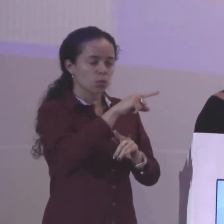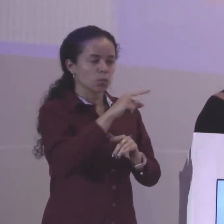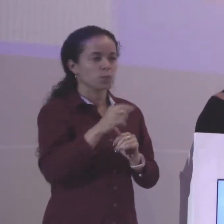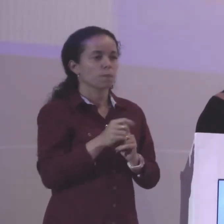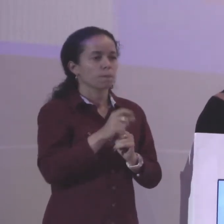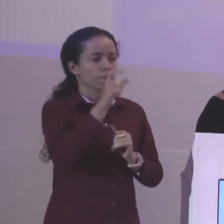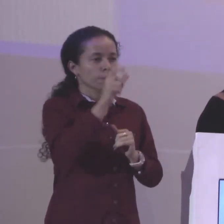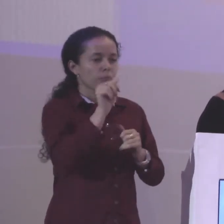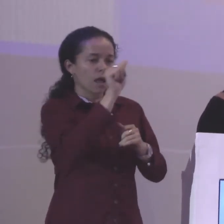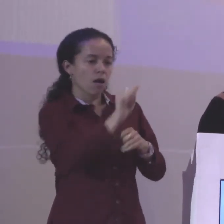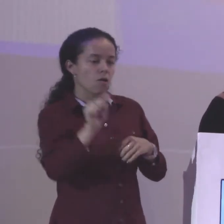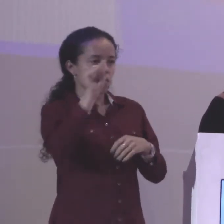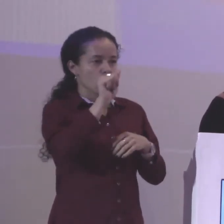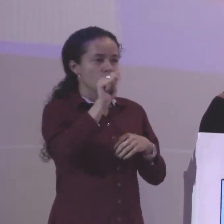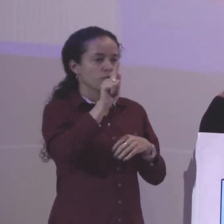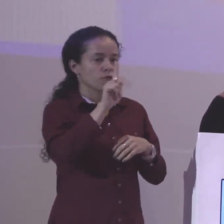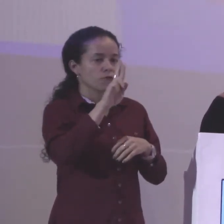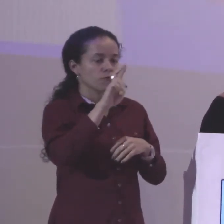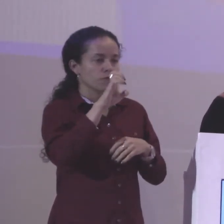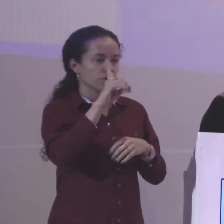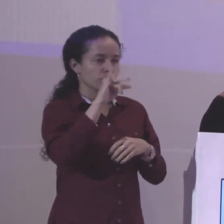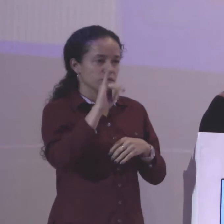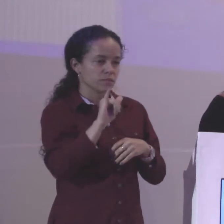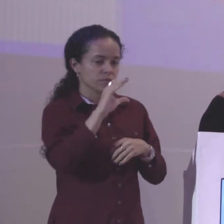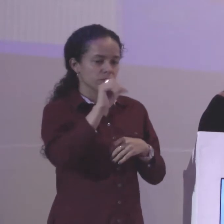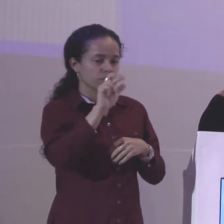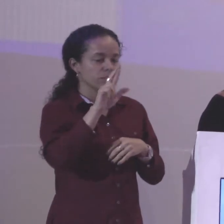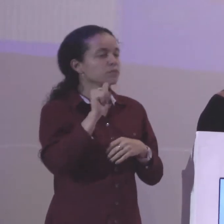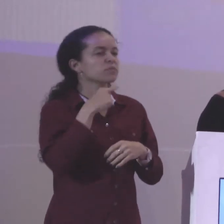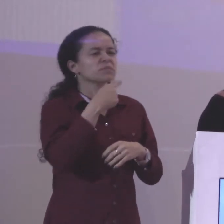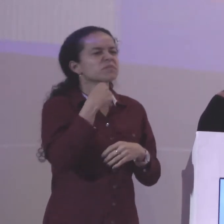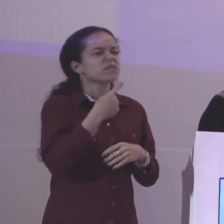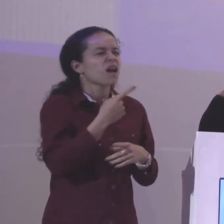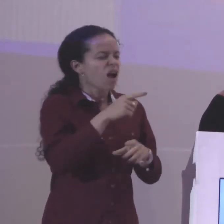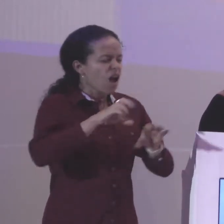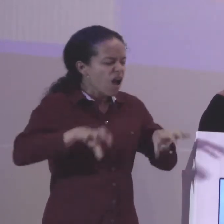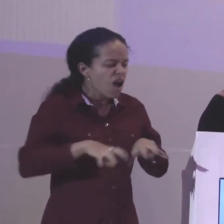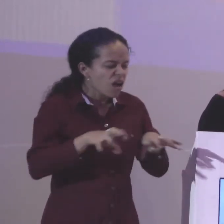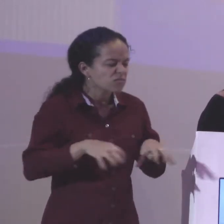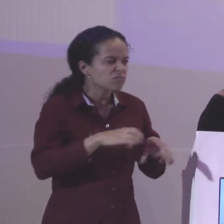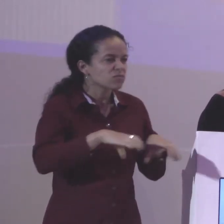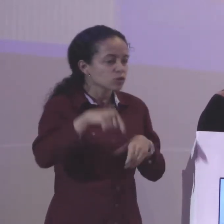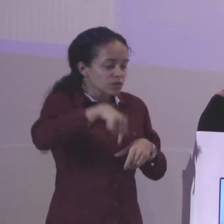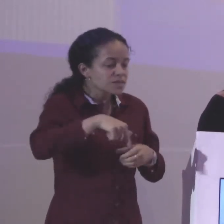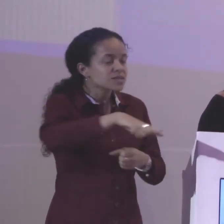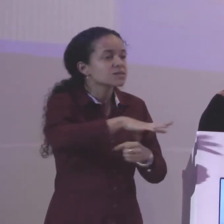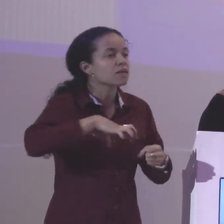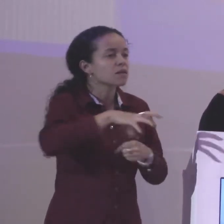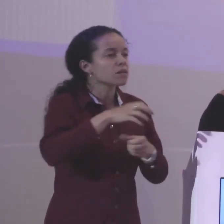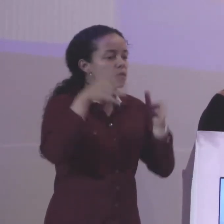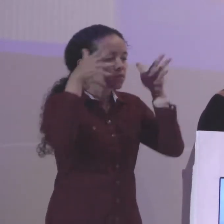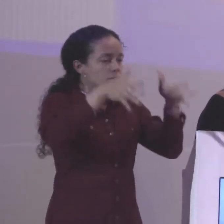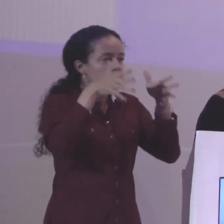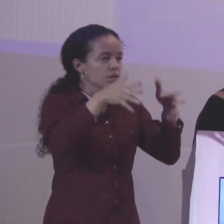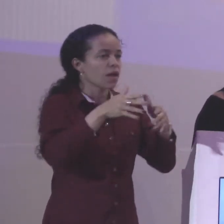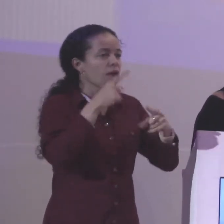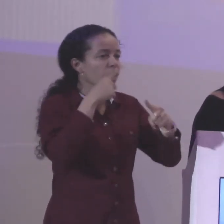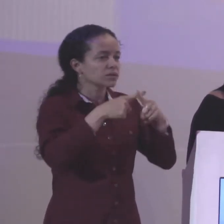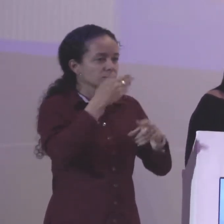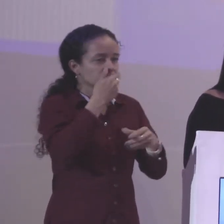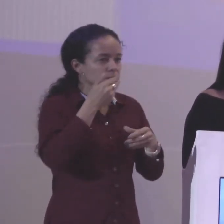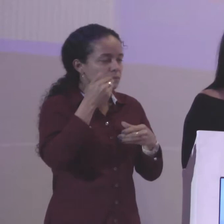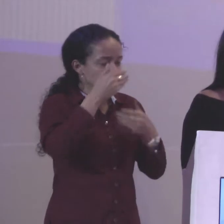usuario @FreddyCala, que dice, ¿qué acciones desarrollaron en Santander para capacitar a los